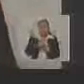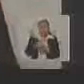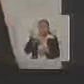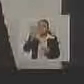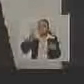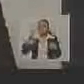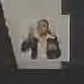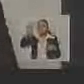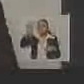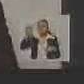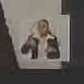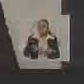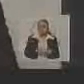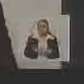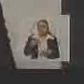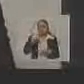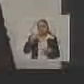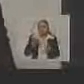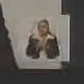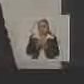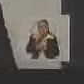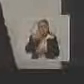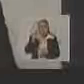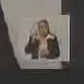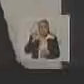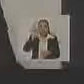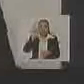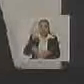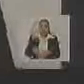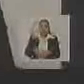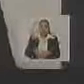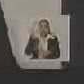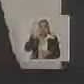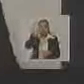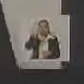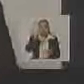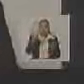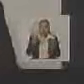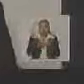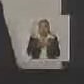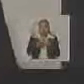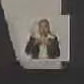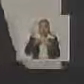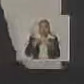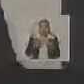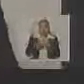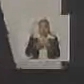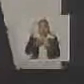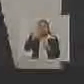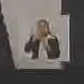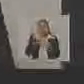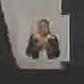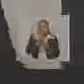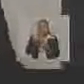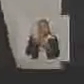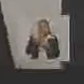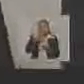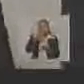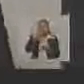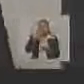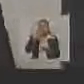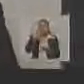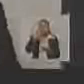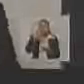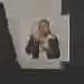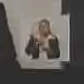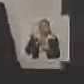federal, y lo voy a poner en práctica en el gobierno delegacional. Serán ustedes, junto con la autoridad, quien formule las políticas y quien